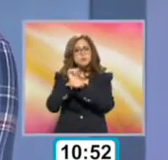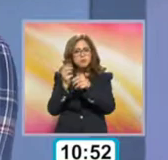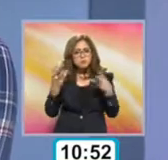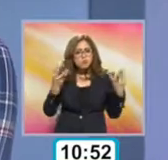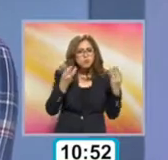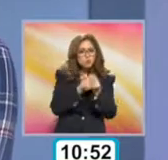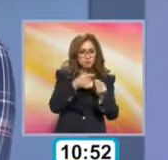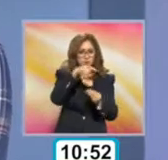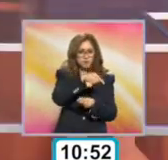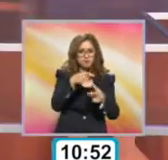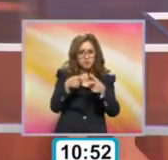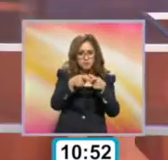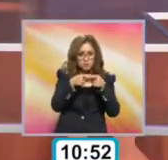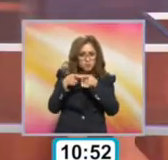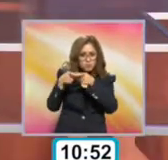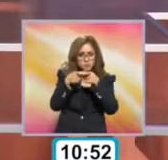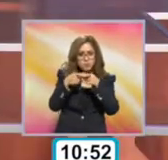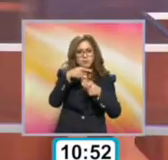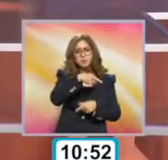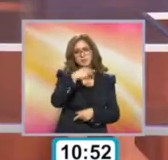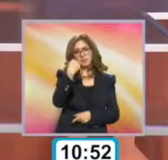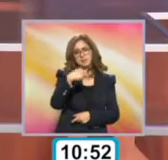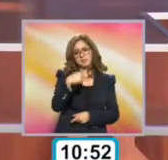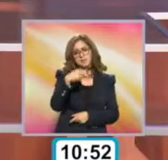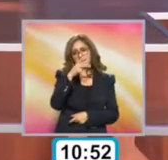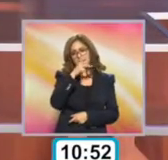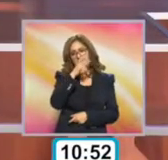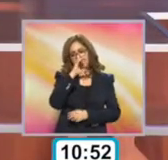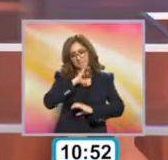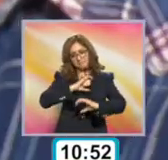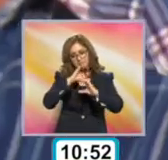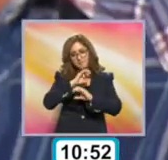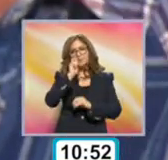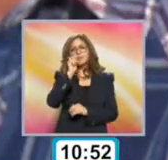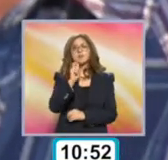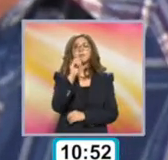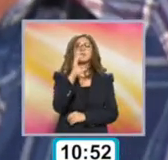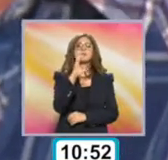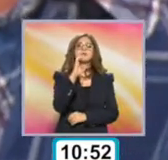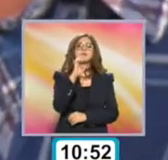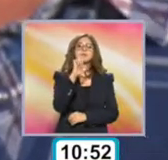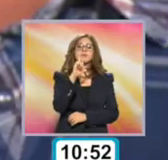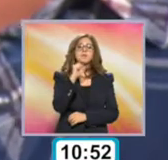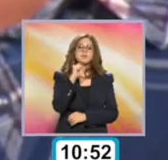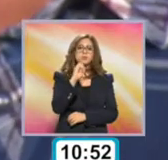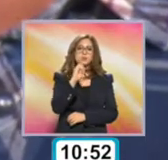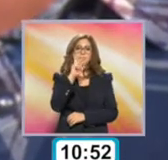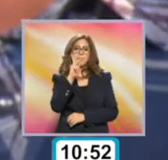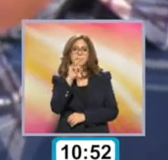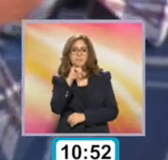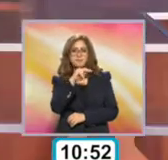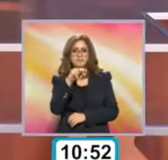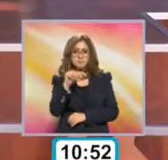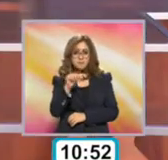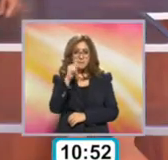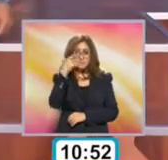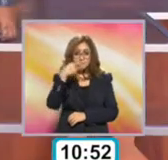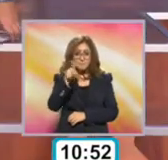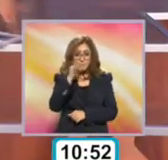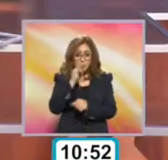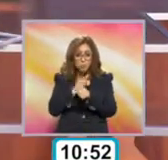discográfico, tiene usted este sencillo, que es con Celso Piña. Pero ahorita nos va a hacer una